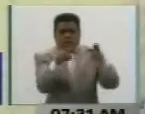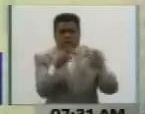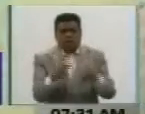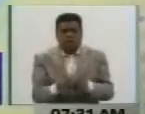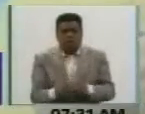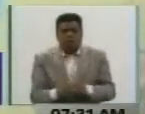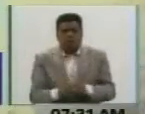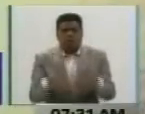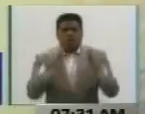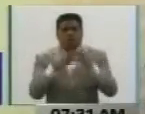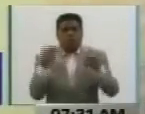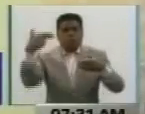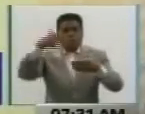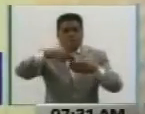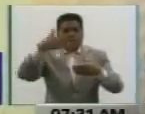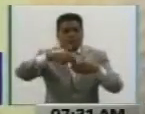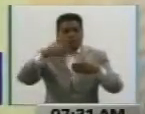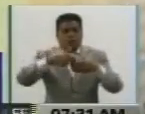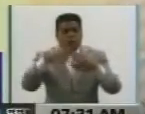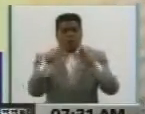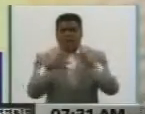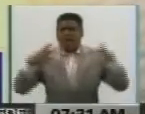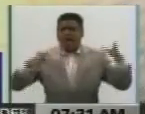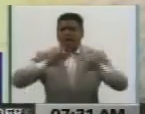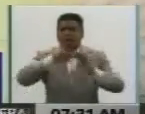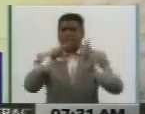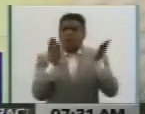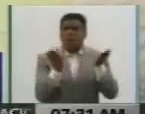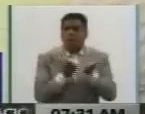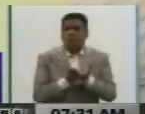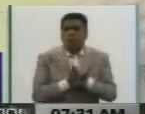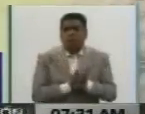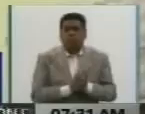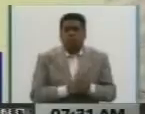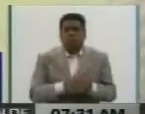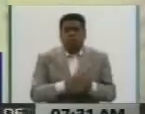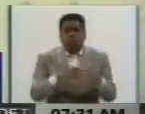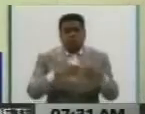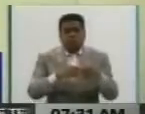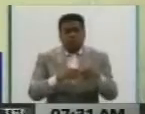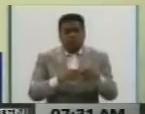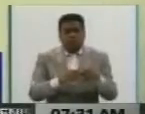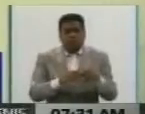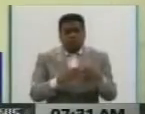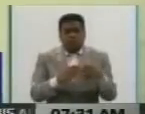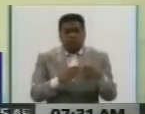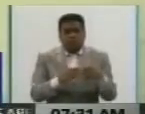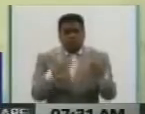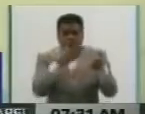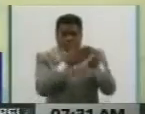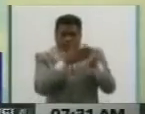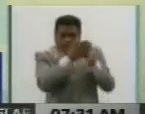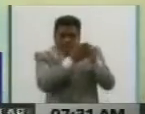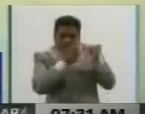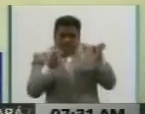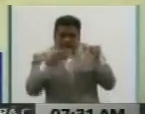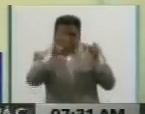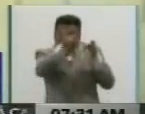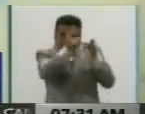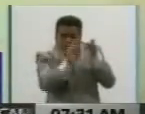petróleo más grande del mundo. Del lado sur del Orinoco, yo comencé a llamarlo así,